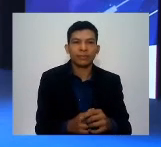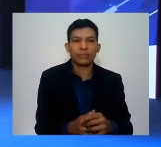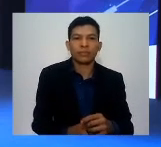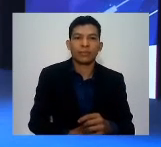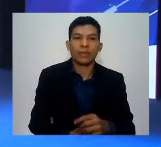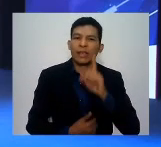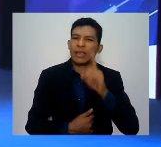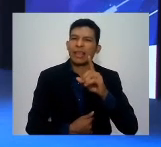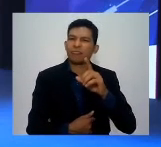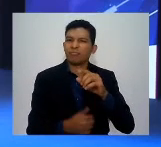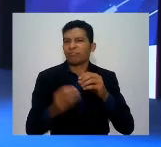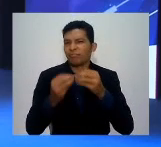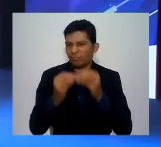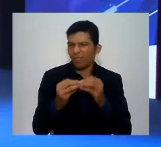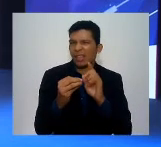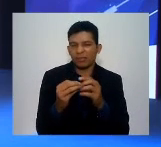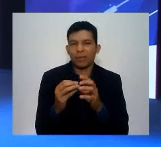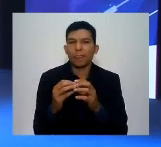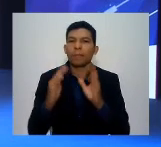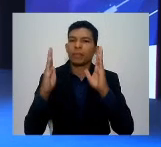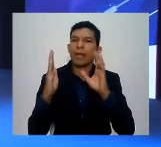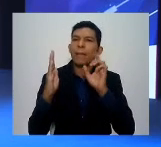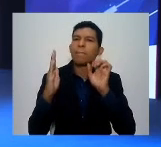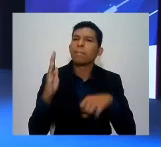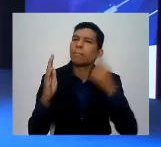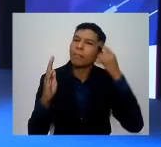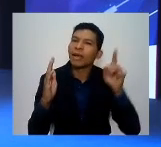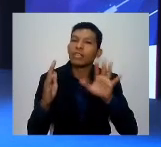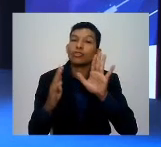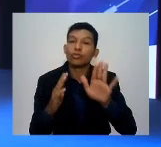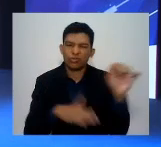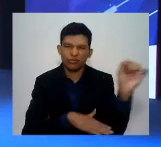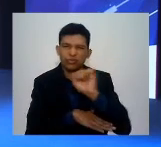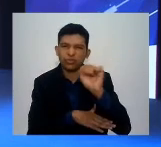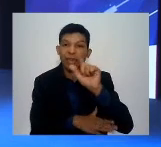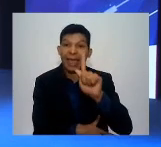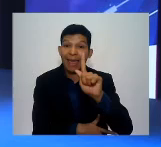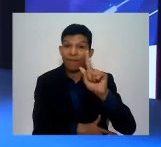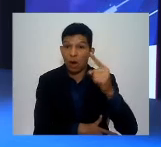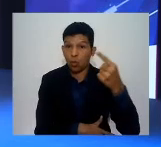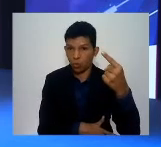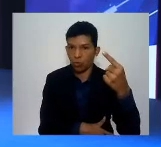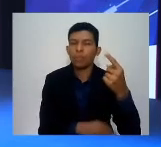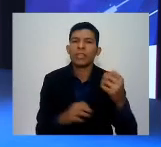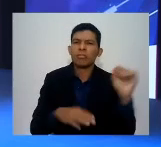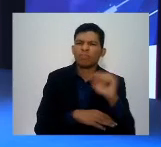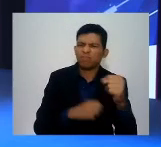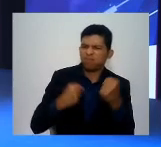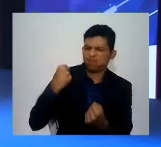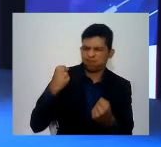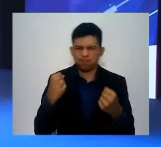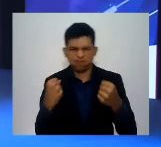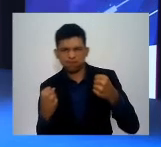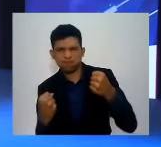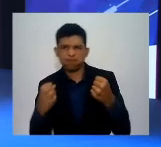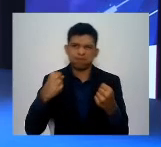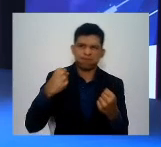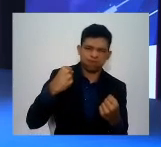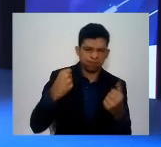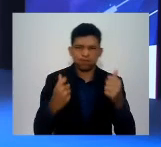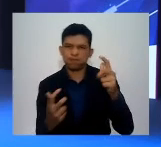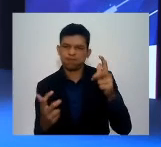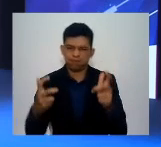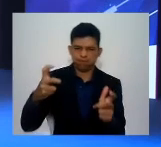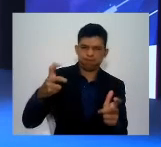día en furor, ¿cierto? Además hoy con todos los fit que estamos, ¿no? Acuérdense que en pandemia todo el mundo salió a montar bicicleta todos